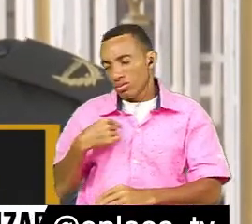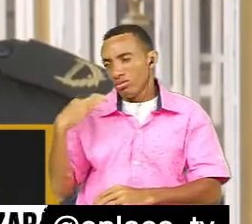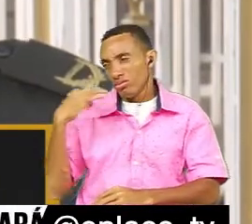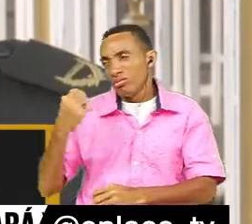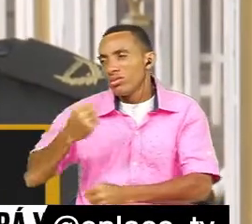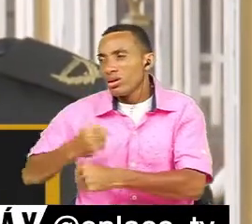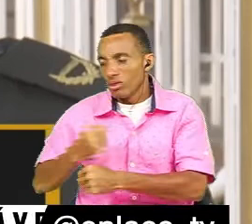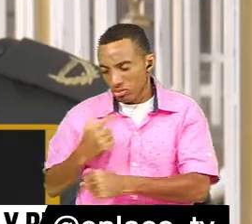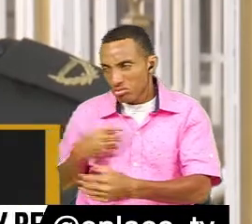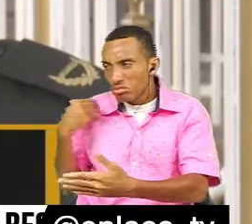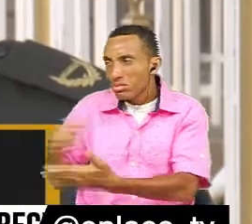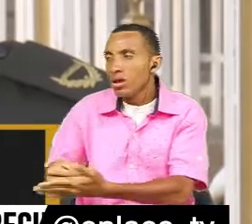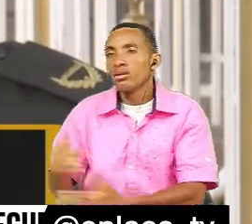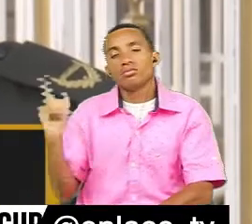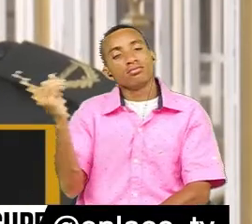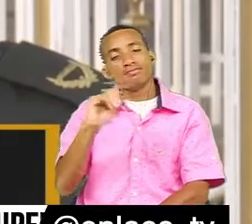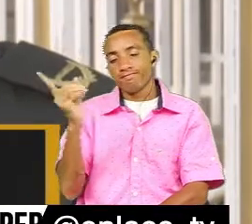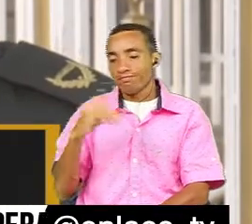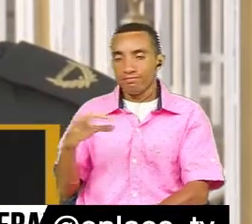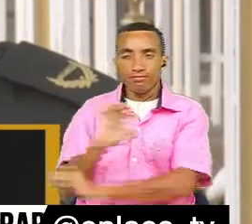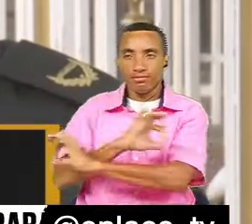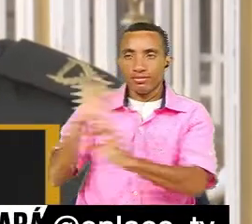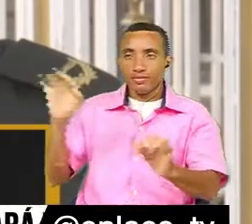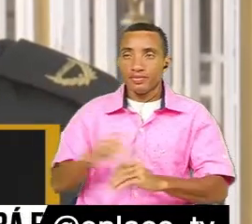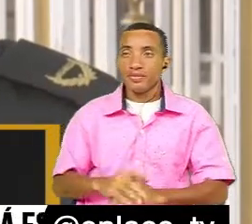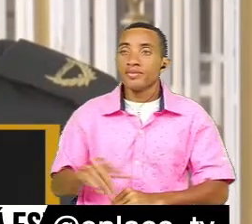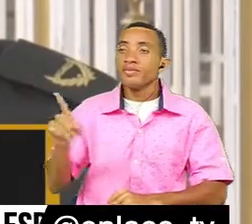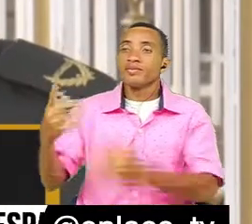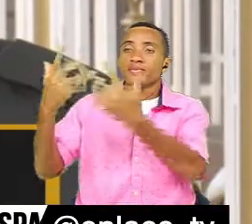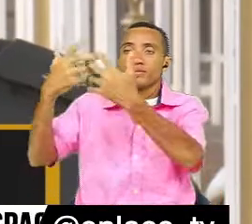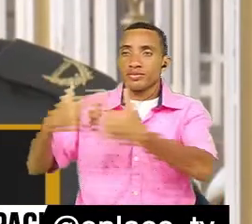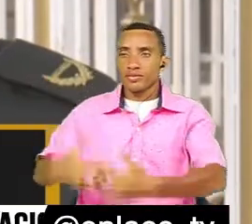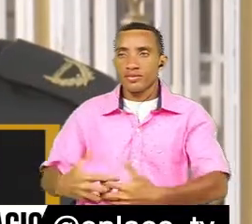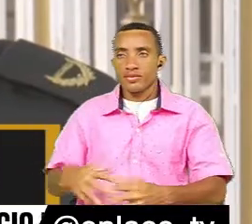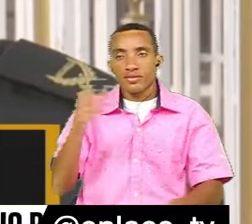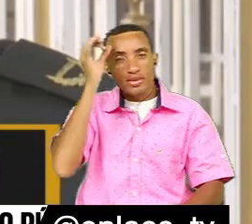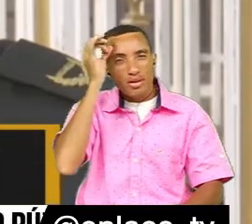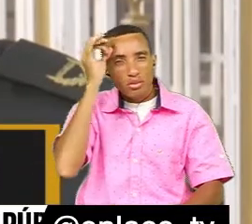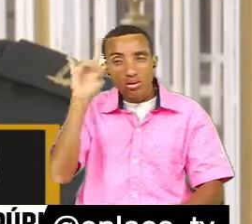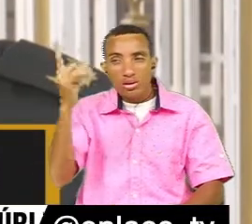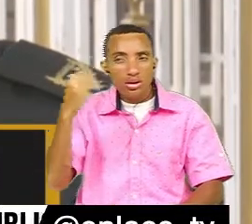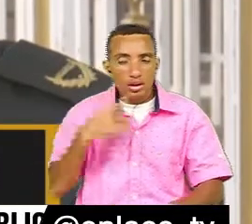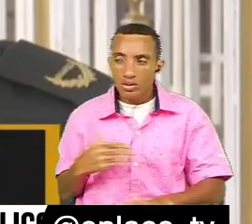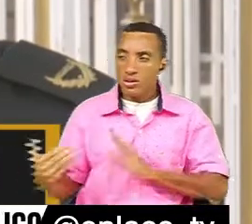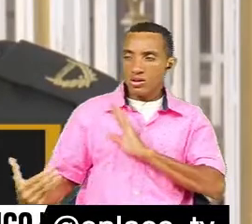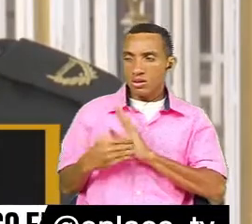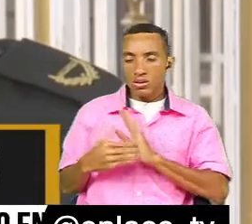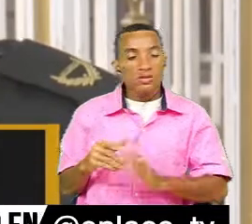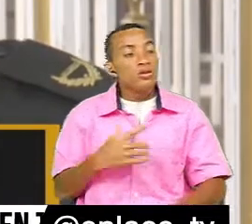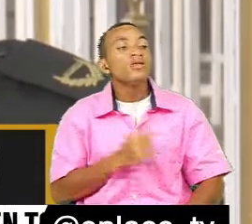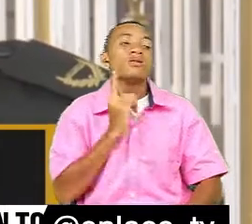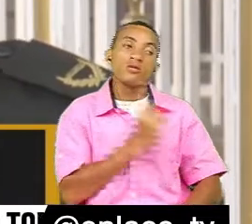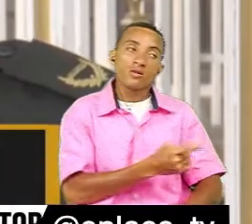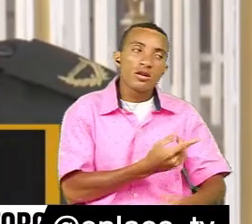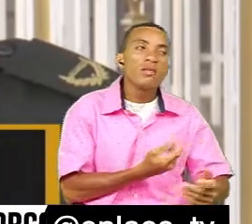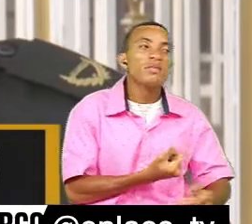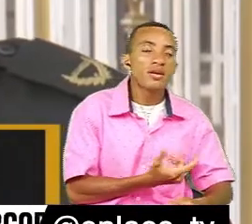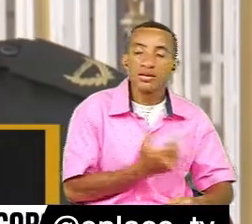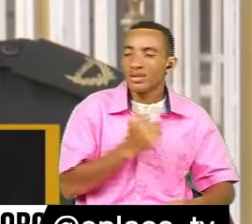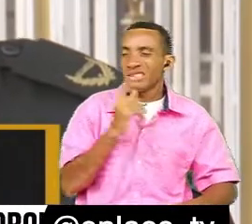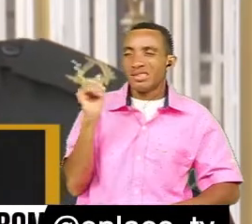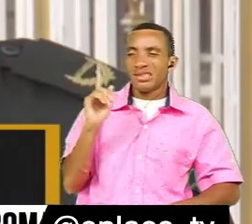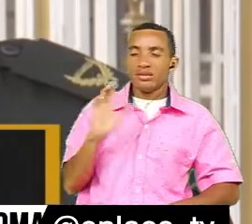en las empresas, que es donde se nos está presentando pues esta situación, pero ante una posible extorsión o ante un posible constreñimiento, darle aviso oportuno